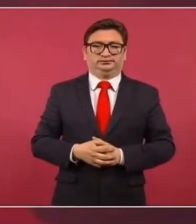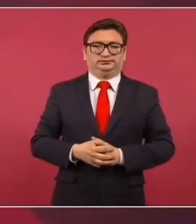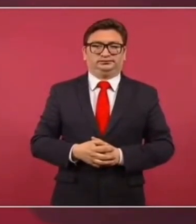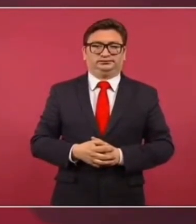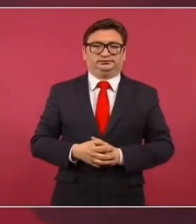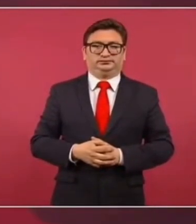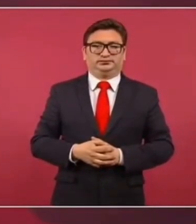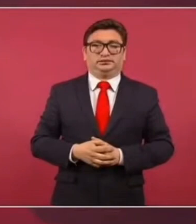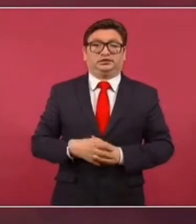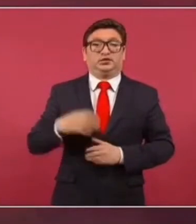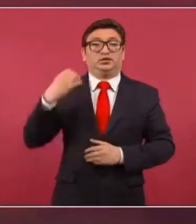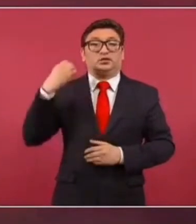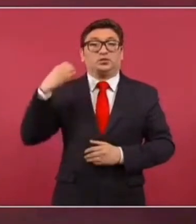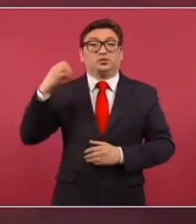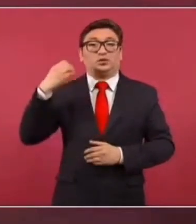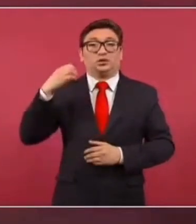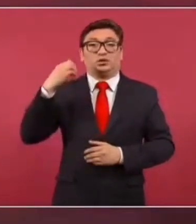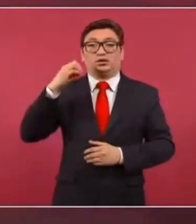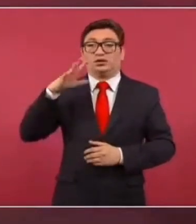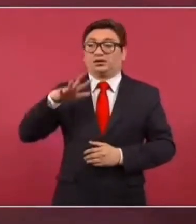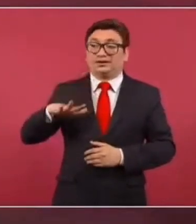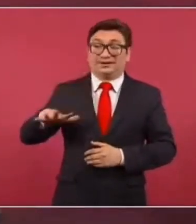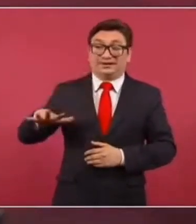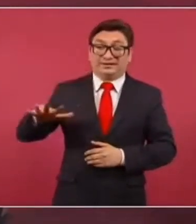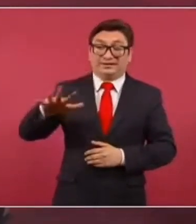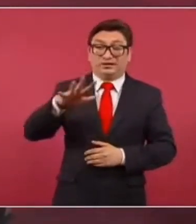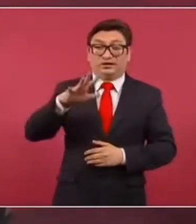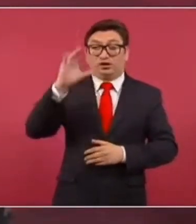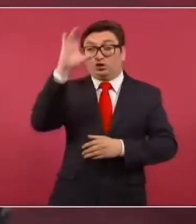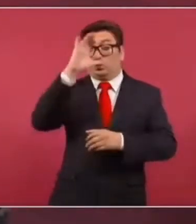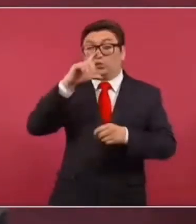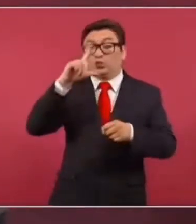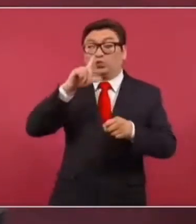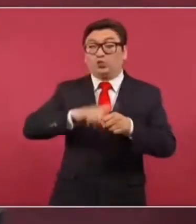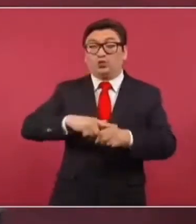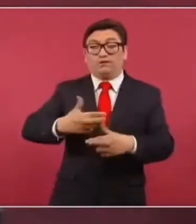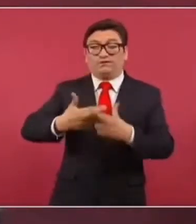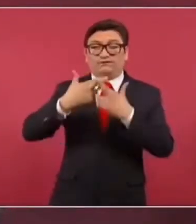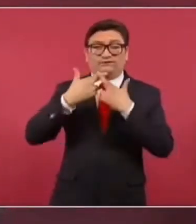El pueblo de Oaxaca es de los pueblos con más cultura en el mundo.